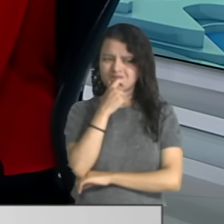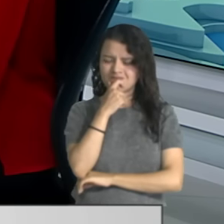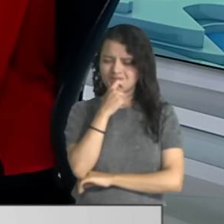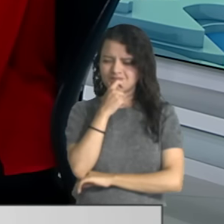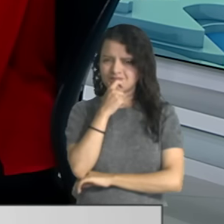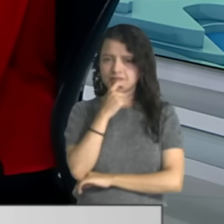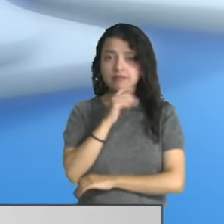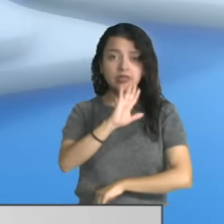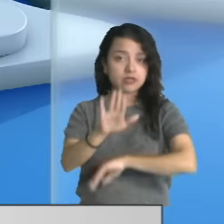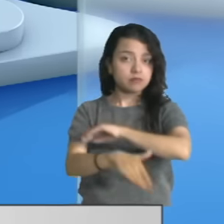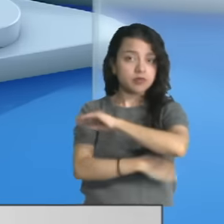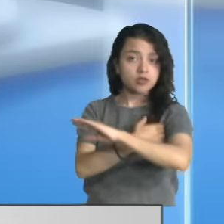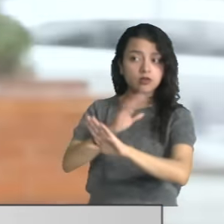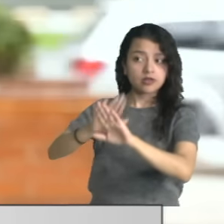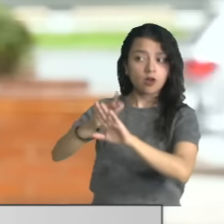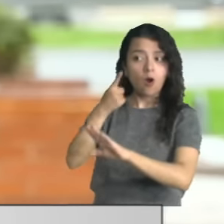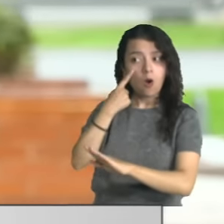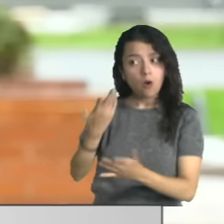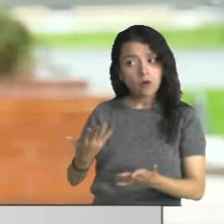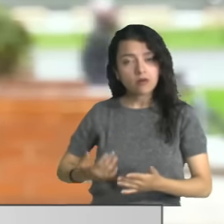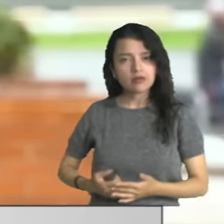del ministro?